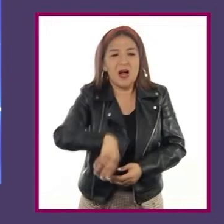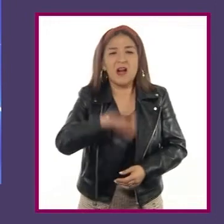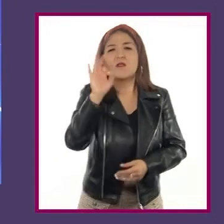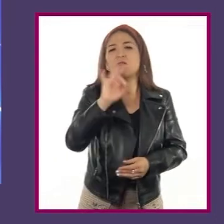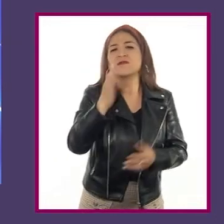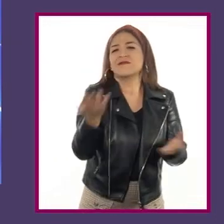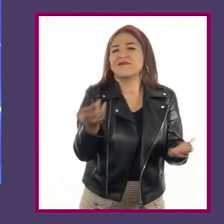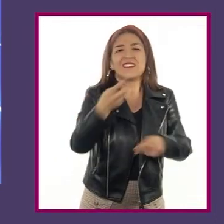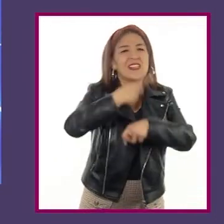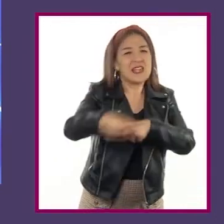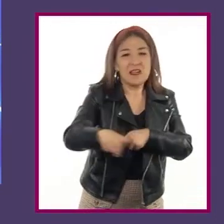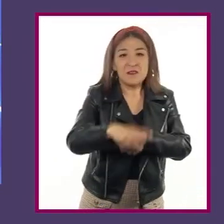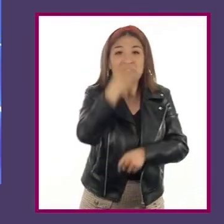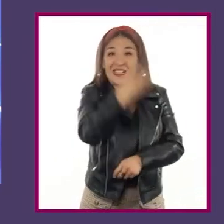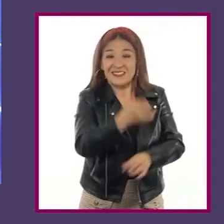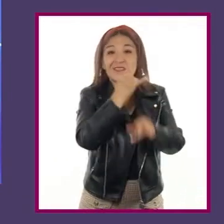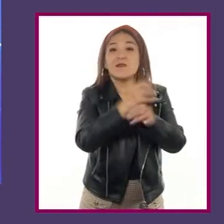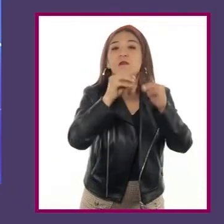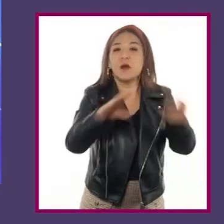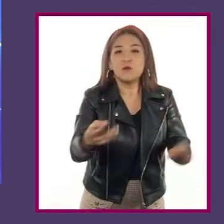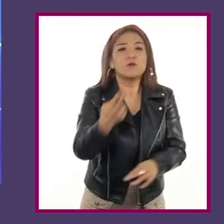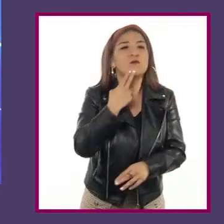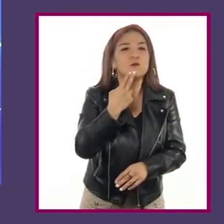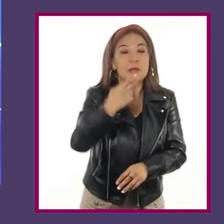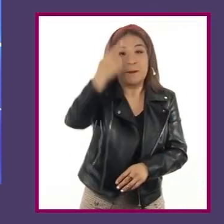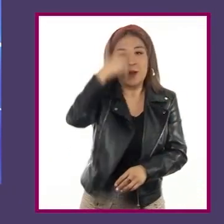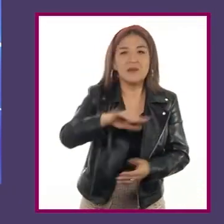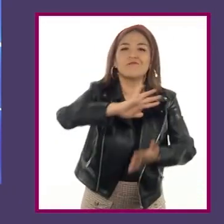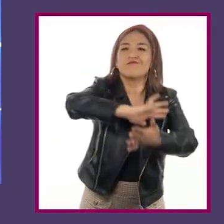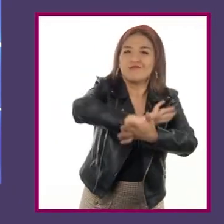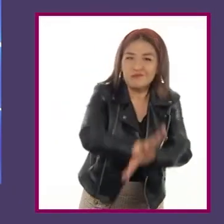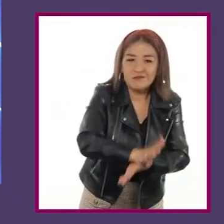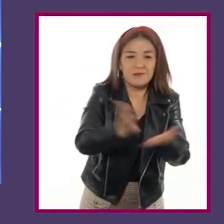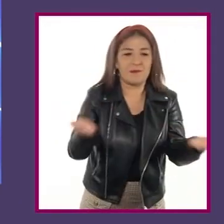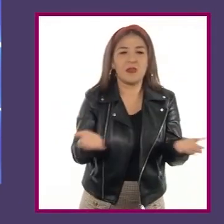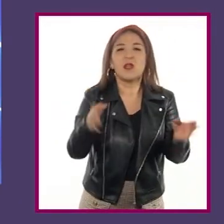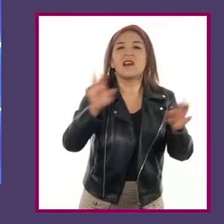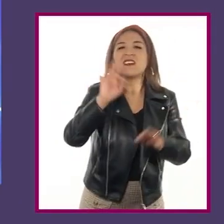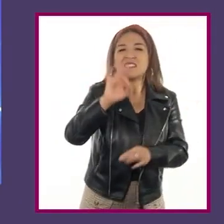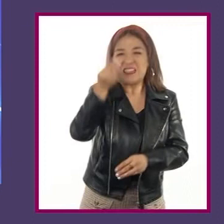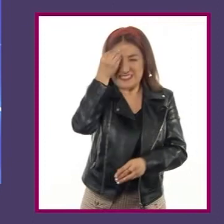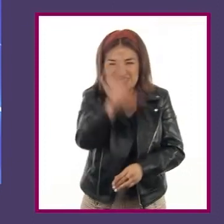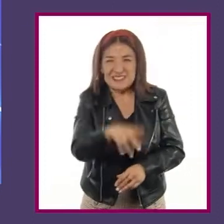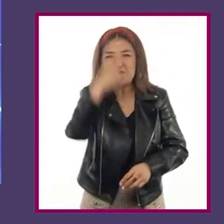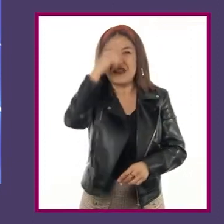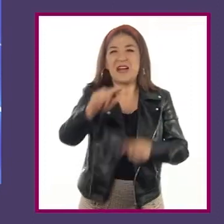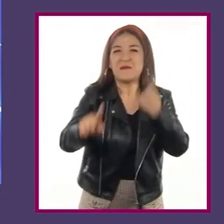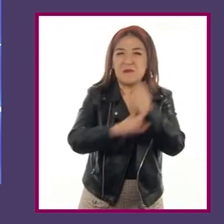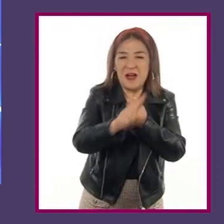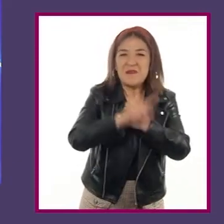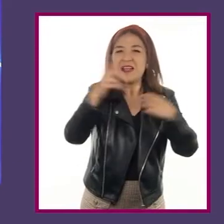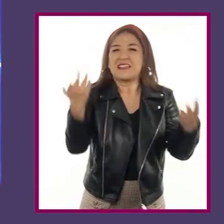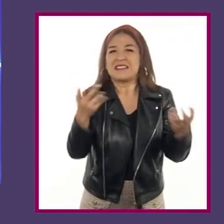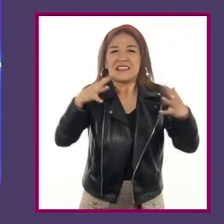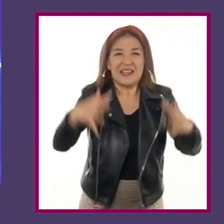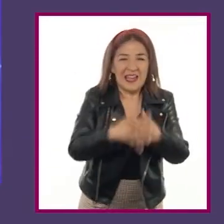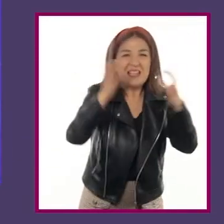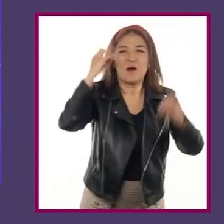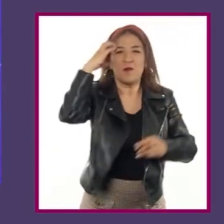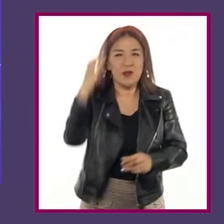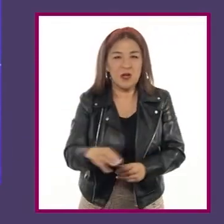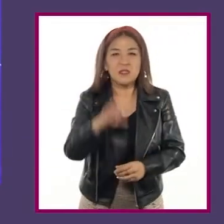ilícito. Muchos de estos contenidos son utilizados para discriminar, incitar a la violencia o desinformar a la gente. Y como